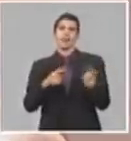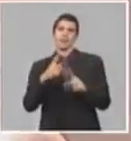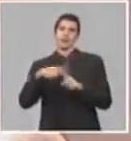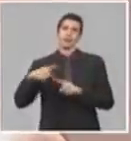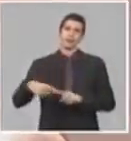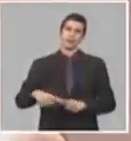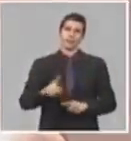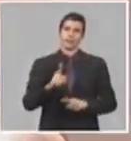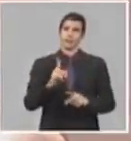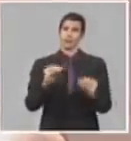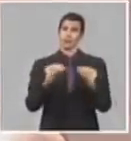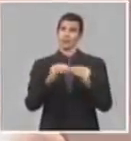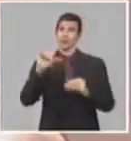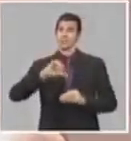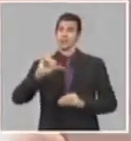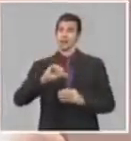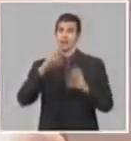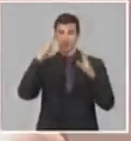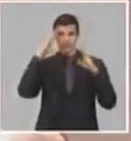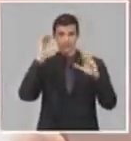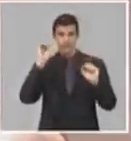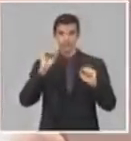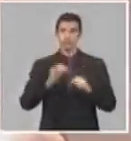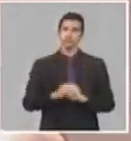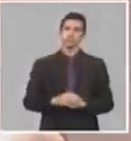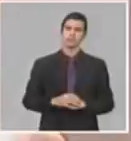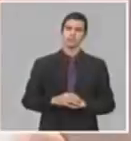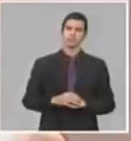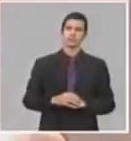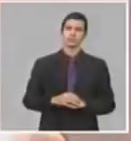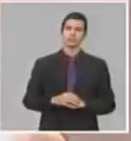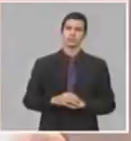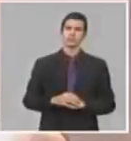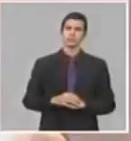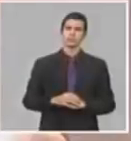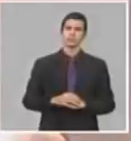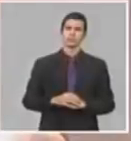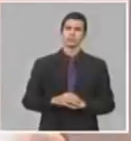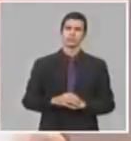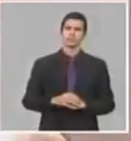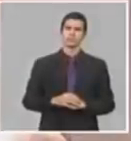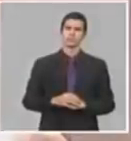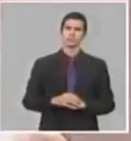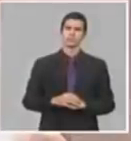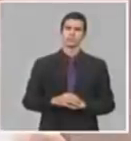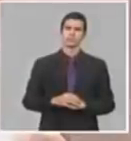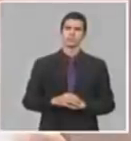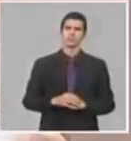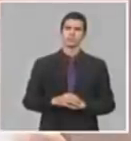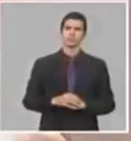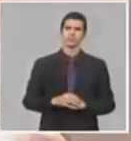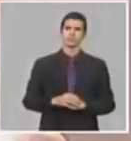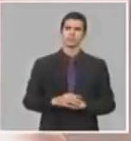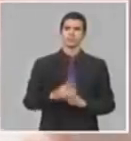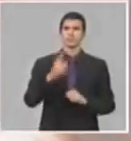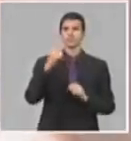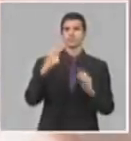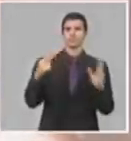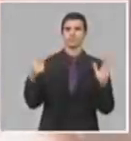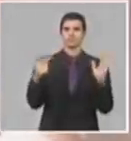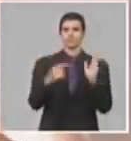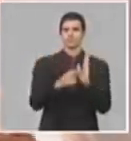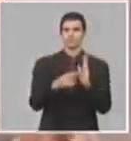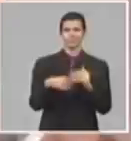importar para estos clientes. En el caso de los vehículos, y quiero aclararlo